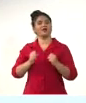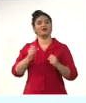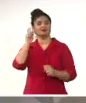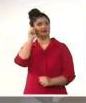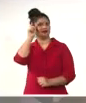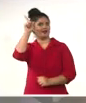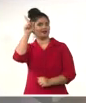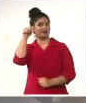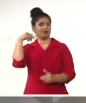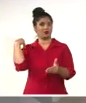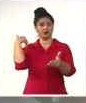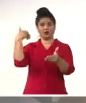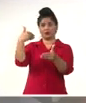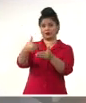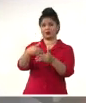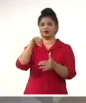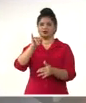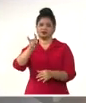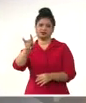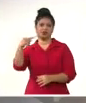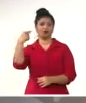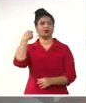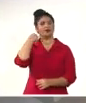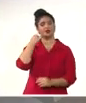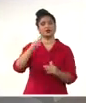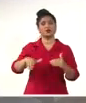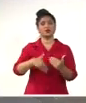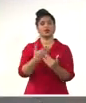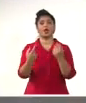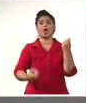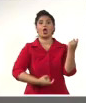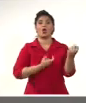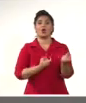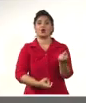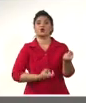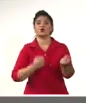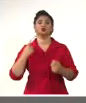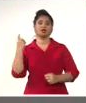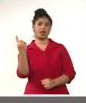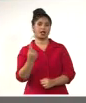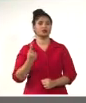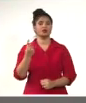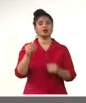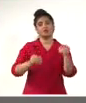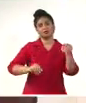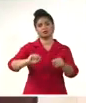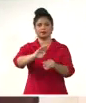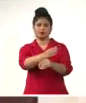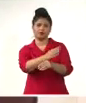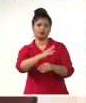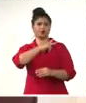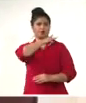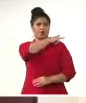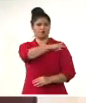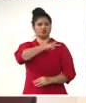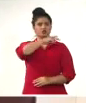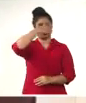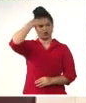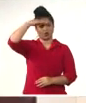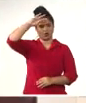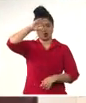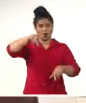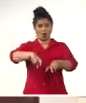la celebración por el Día de la Rebeldía Nacional asistieron integrantes del Buró Político, del Comité Central del Partido y del Consejo de